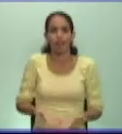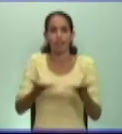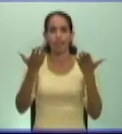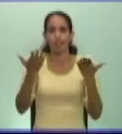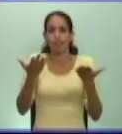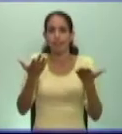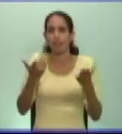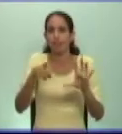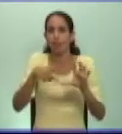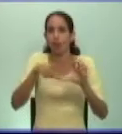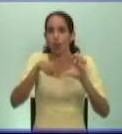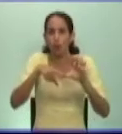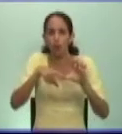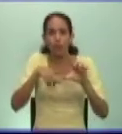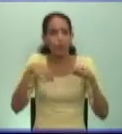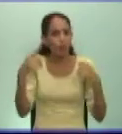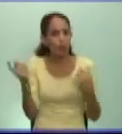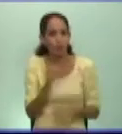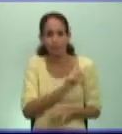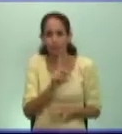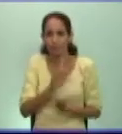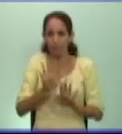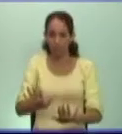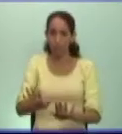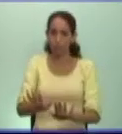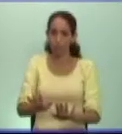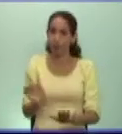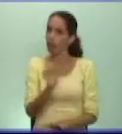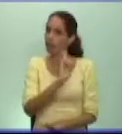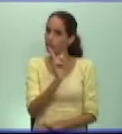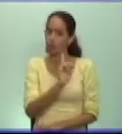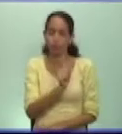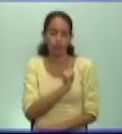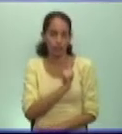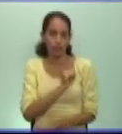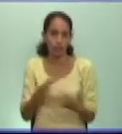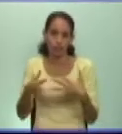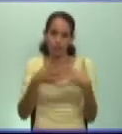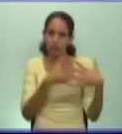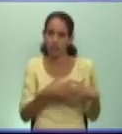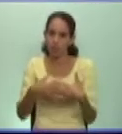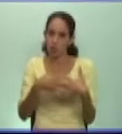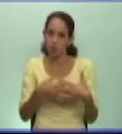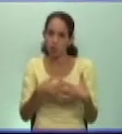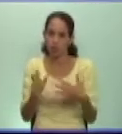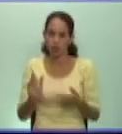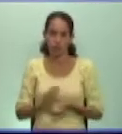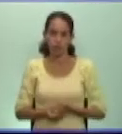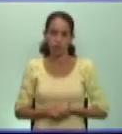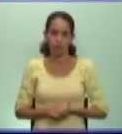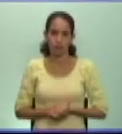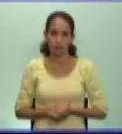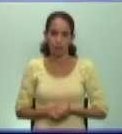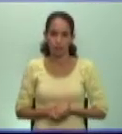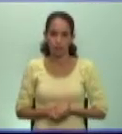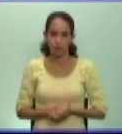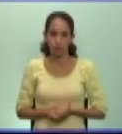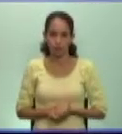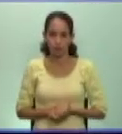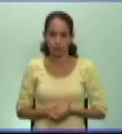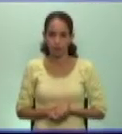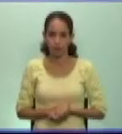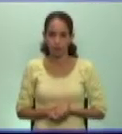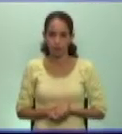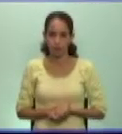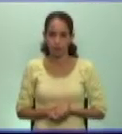comunistas. Recuerden que Estados Unidos tuvo una particularidad. Tuvo al principio dos partidos comunistas hasta que lograron fusionarse y quedar un solo